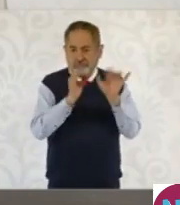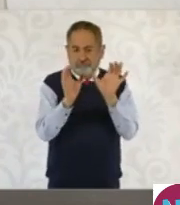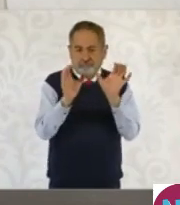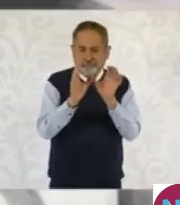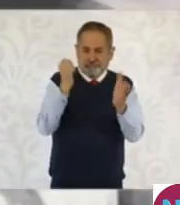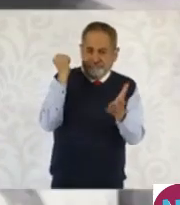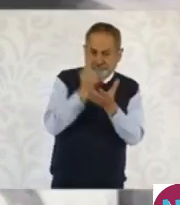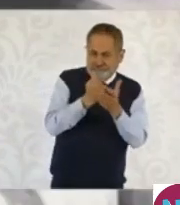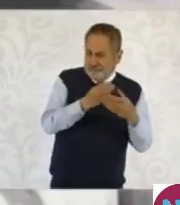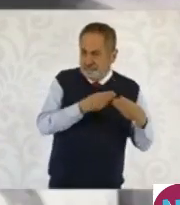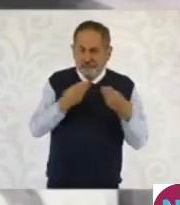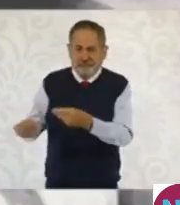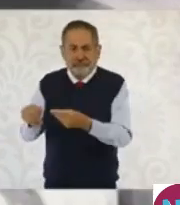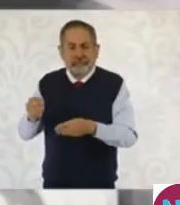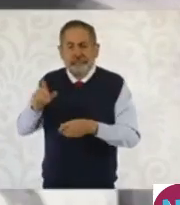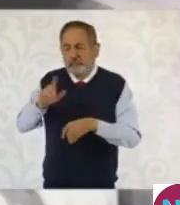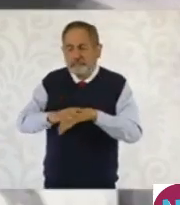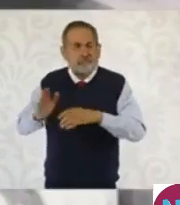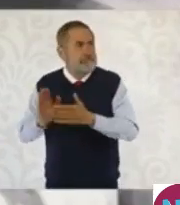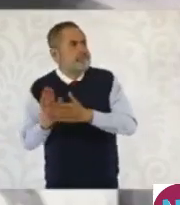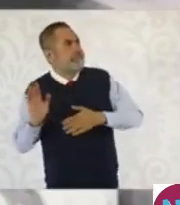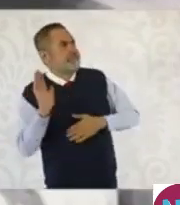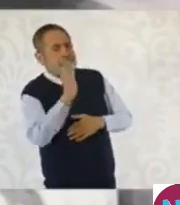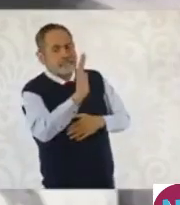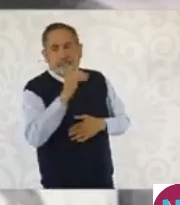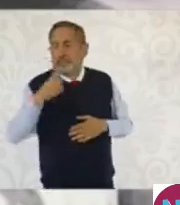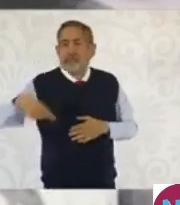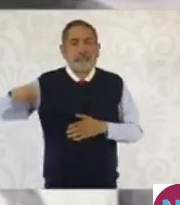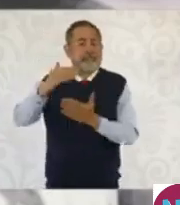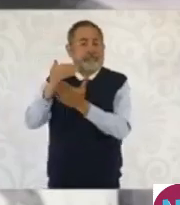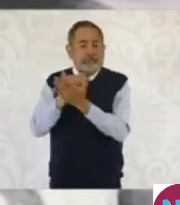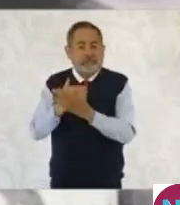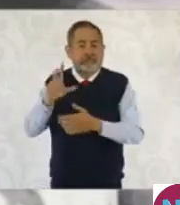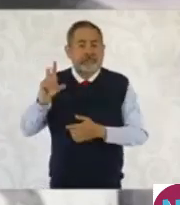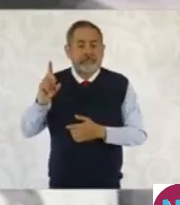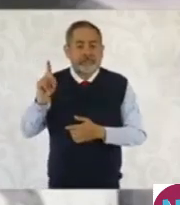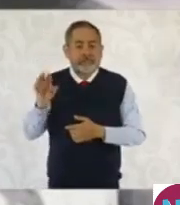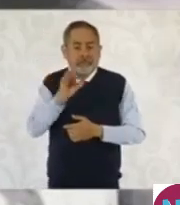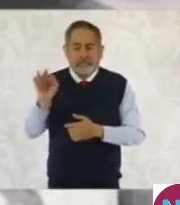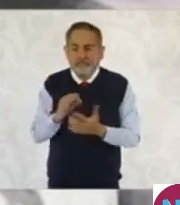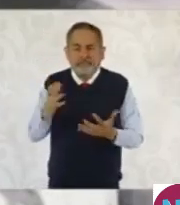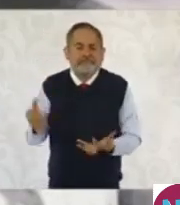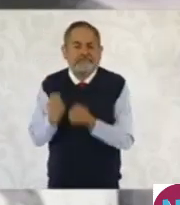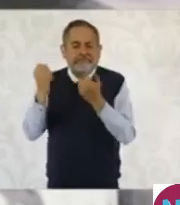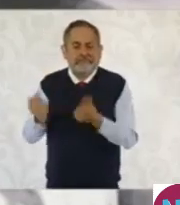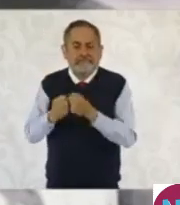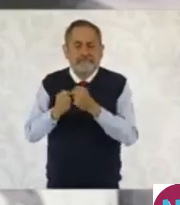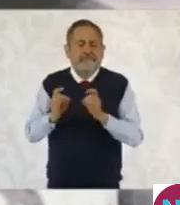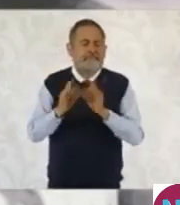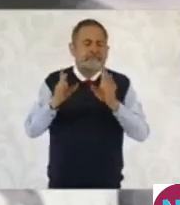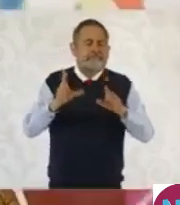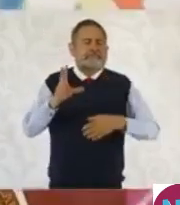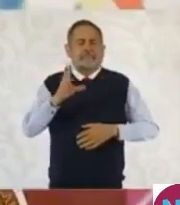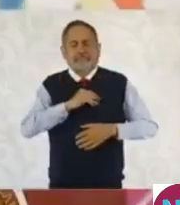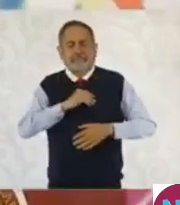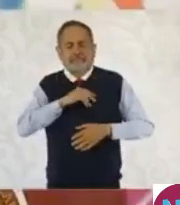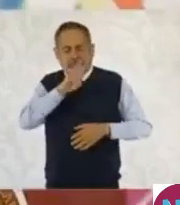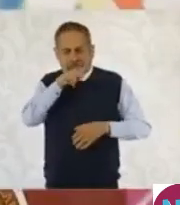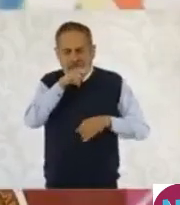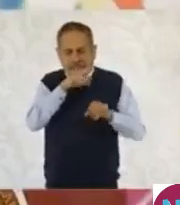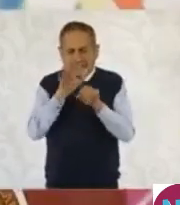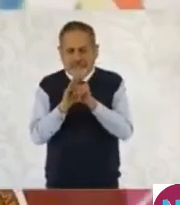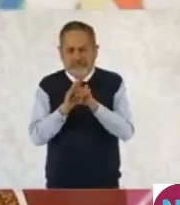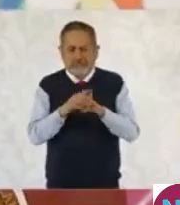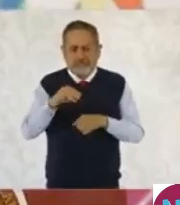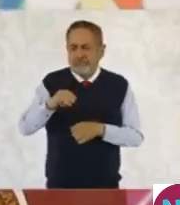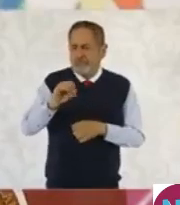certificación, es a partir de la evidencia de la reducción hasta en un 30% de la mortalidad por infarto agudo al miocardio, entre otras